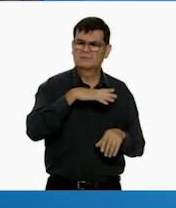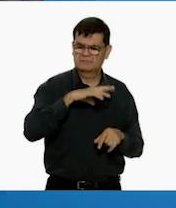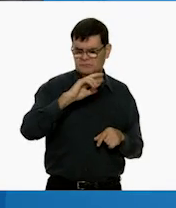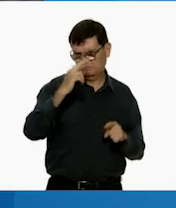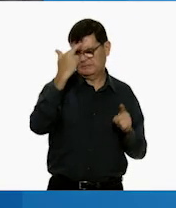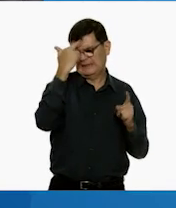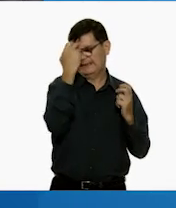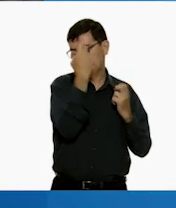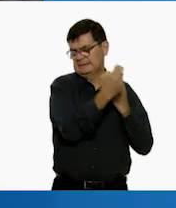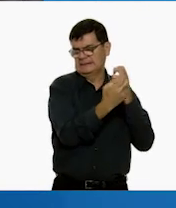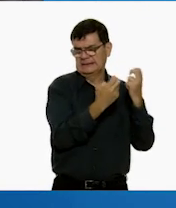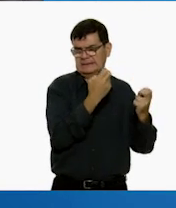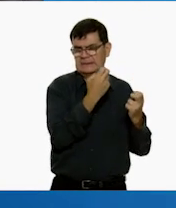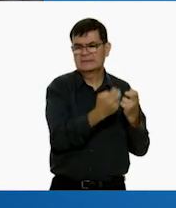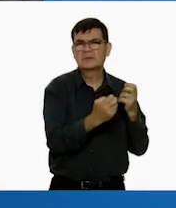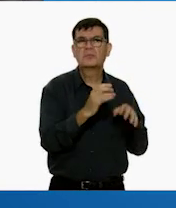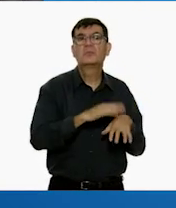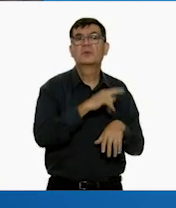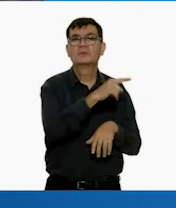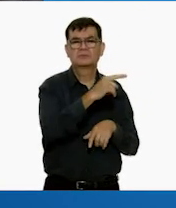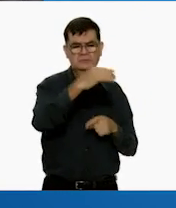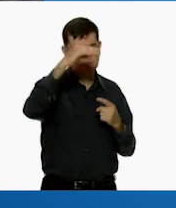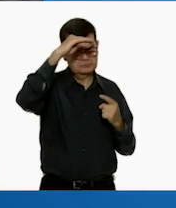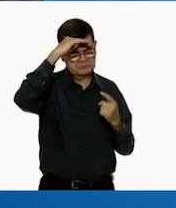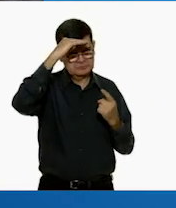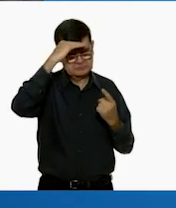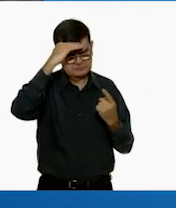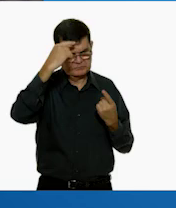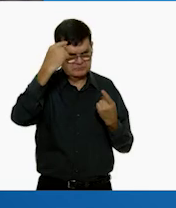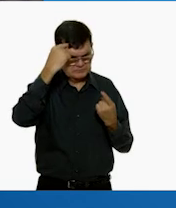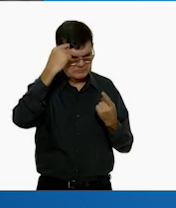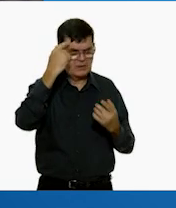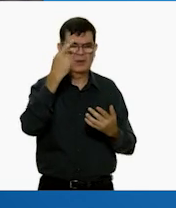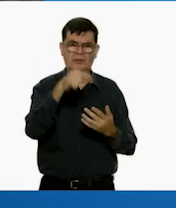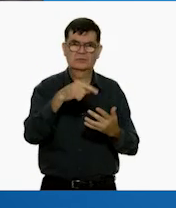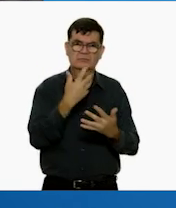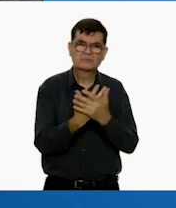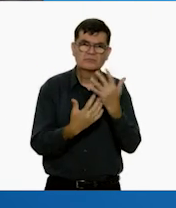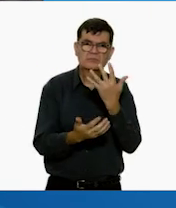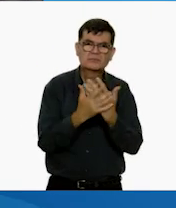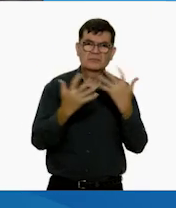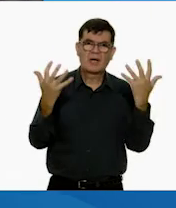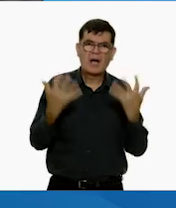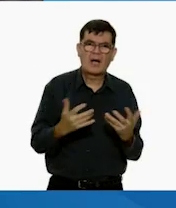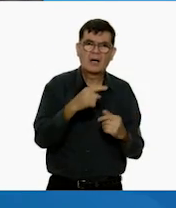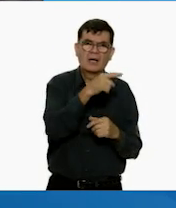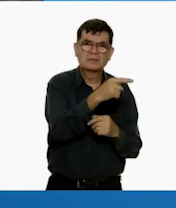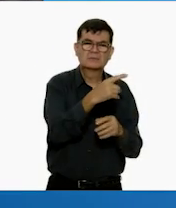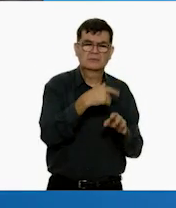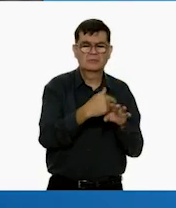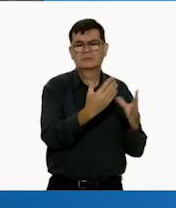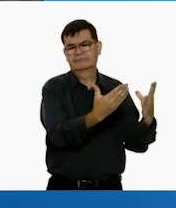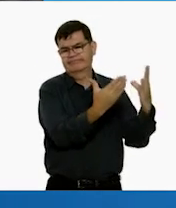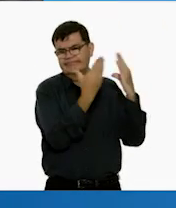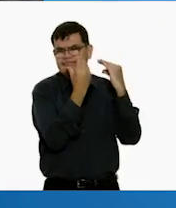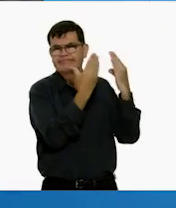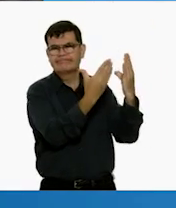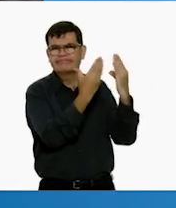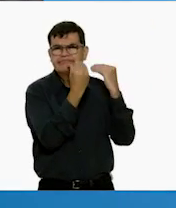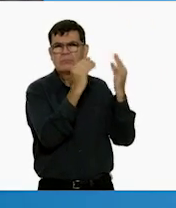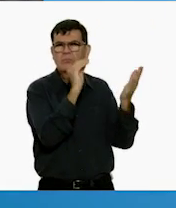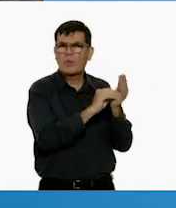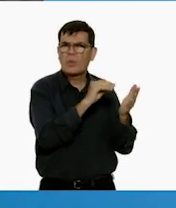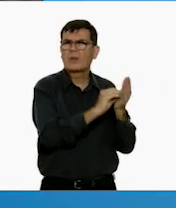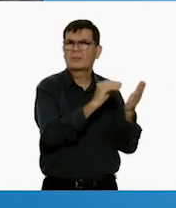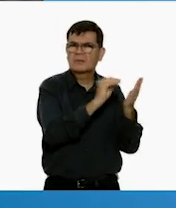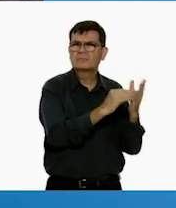recordamos porque su pensamiento y su acción siguen siendo lecciones permanentes